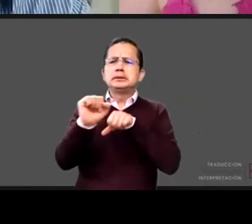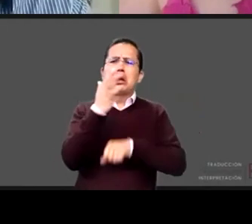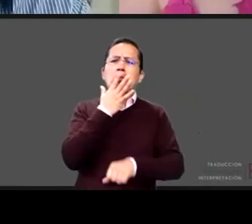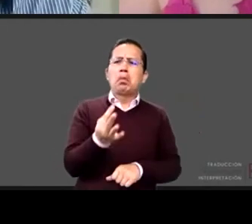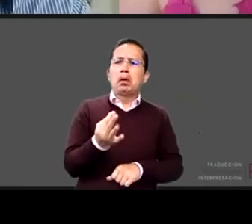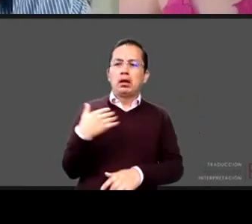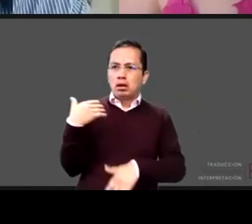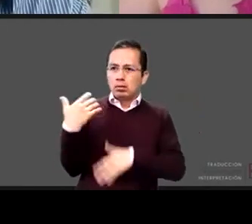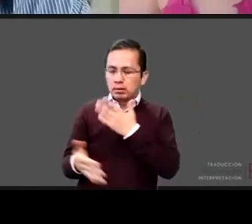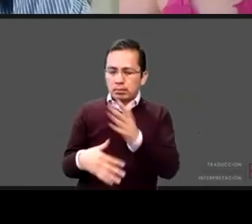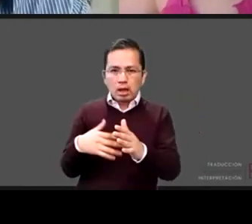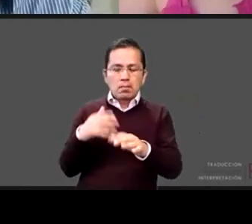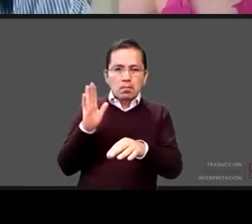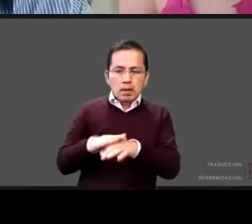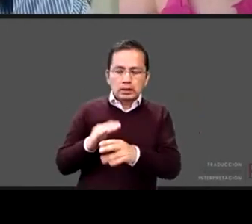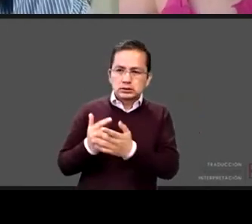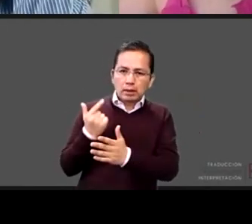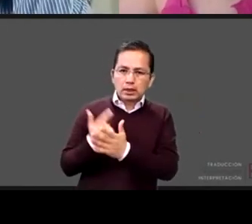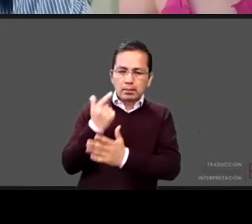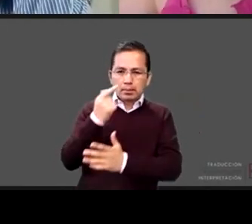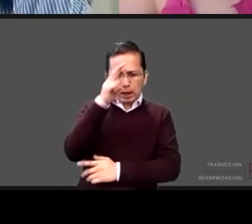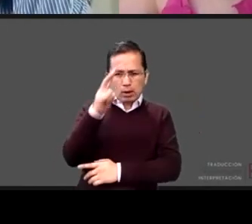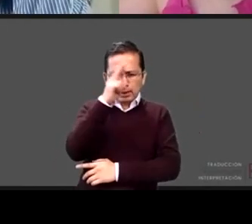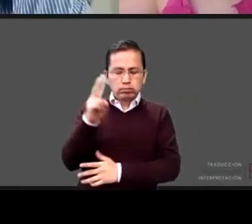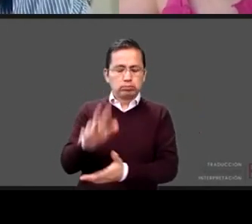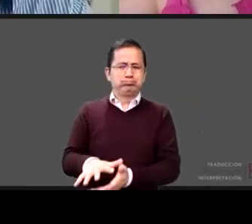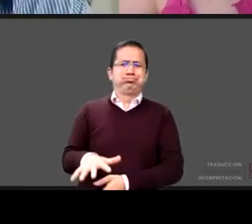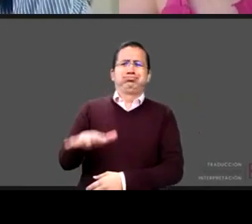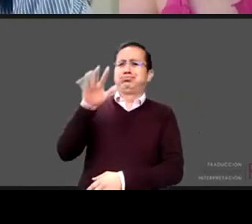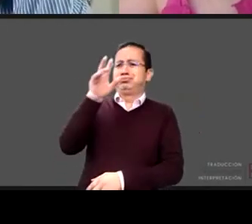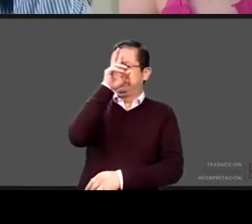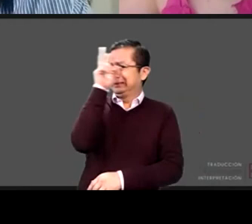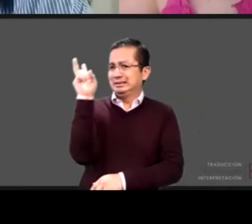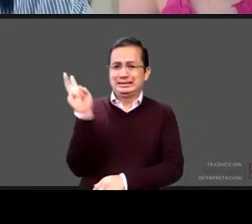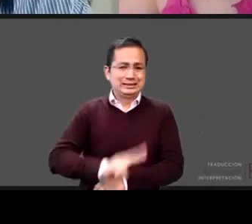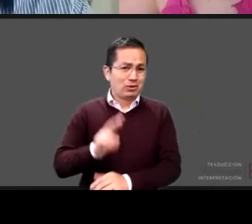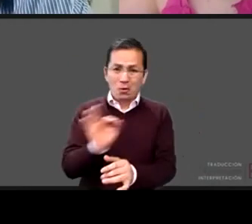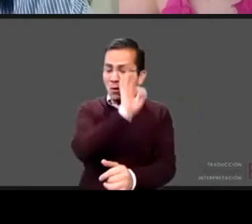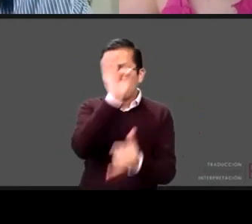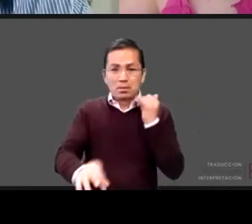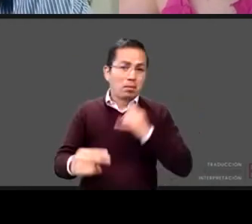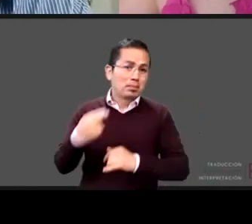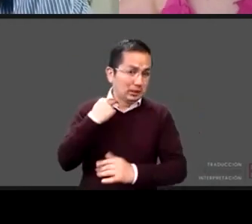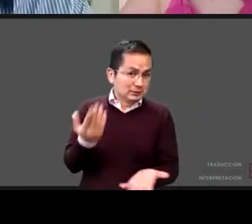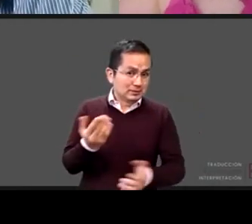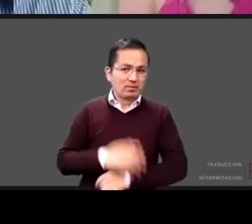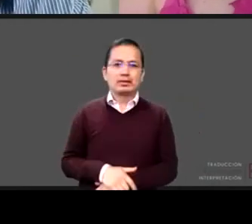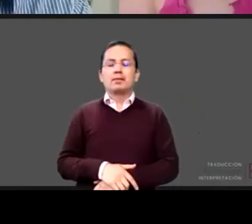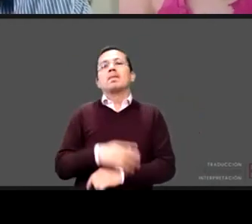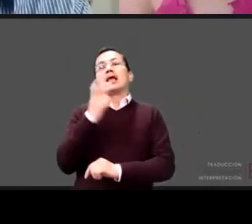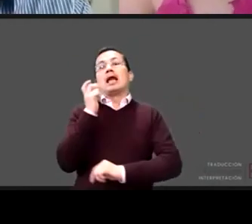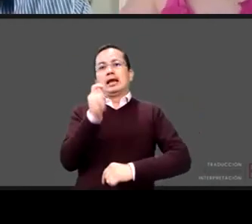postre, ¿no? Entonces, hay que tener en cuenta que cualquier tipo de violencia es una violencia que debemos